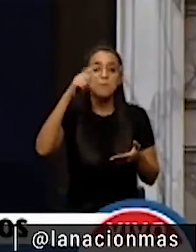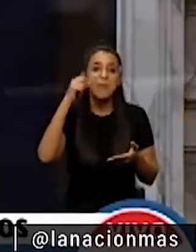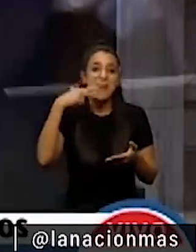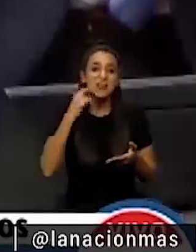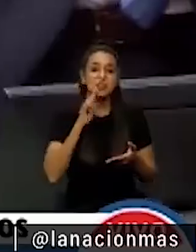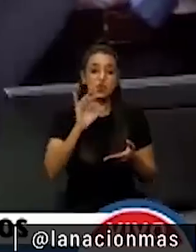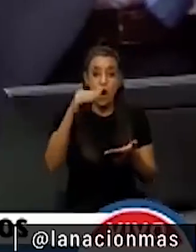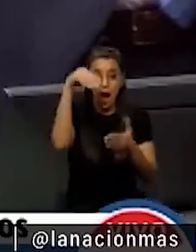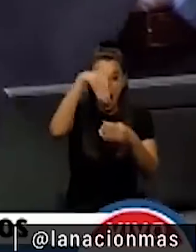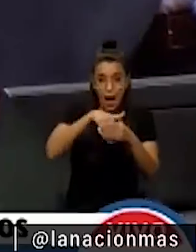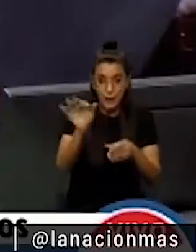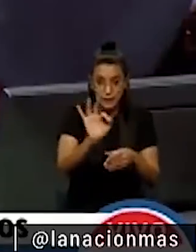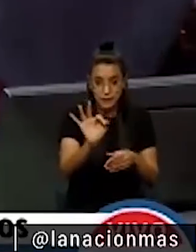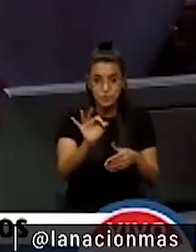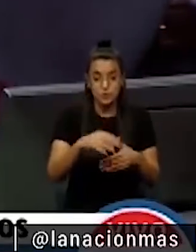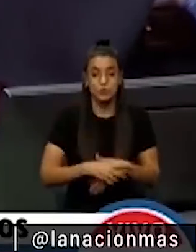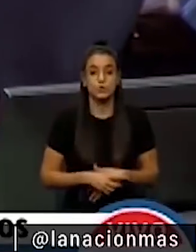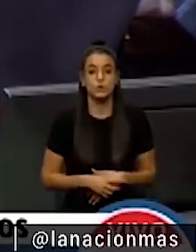es abstención.